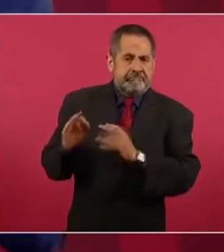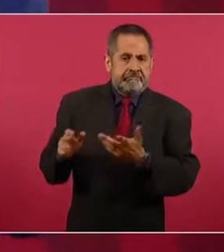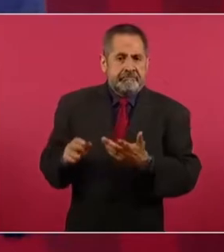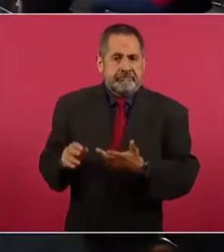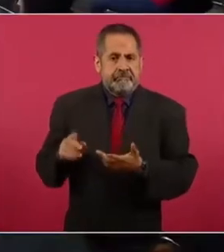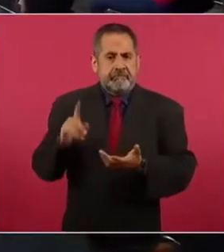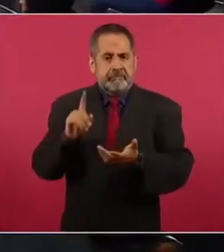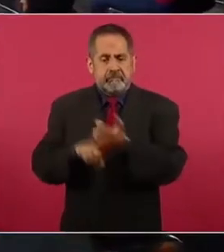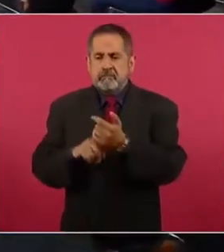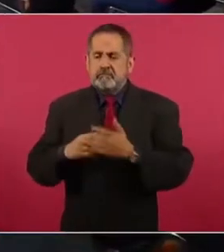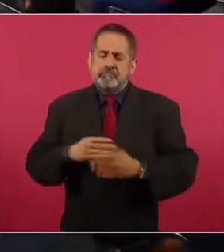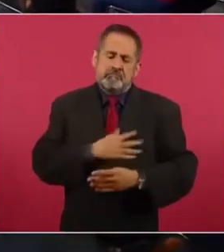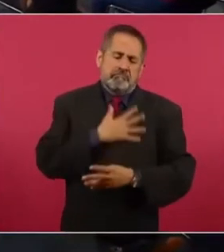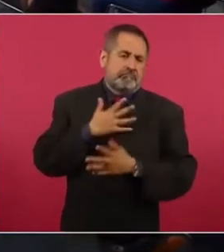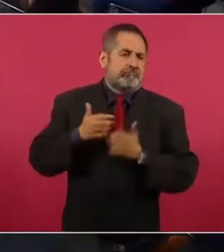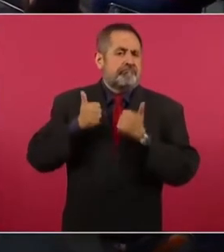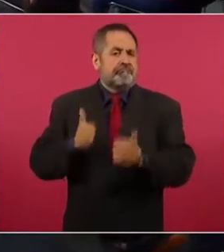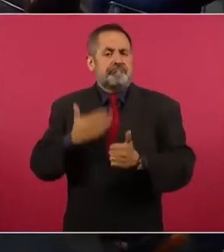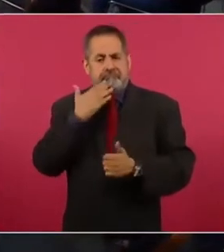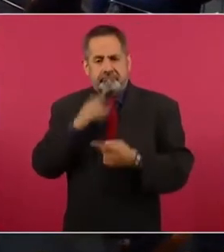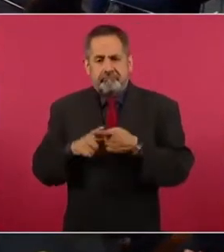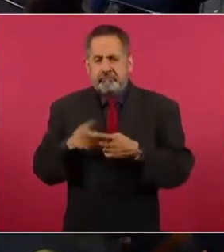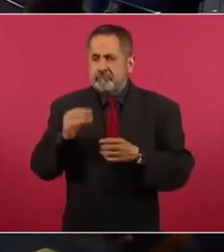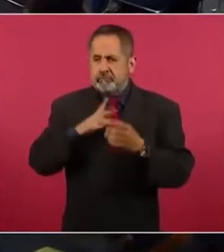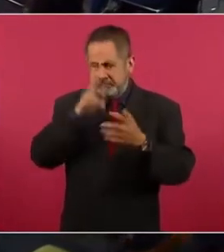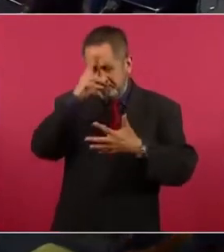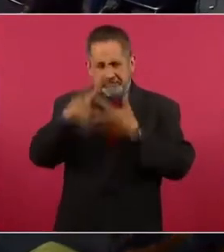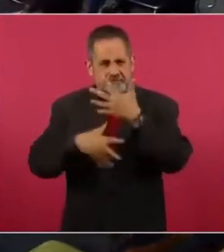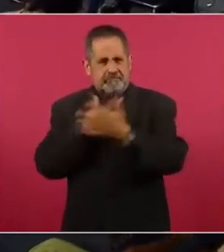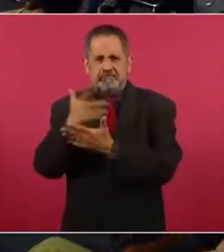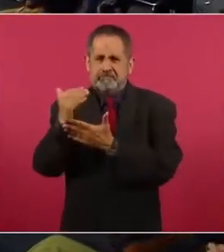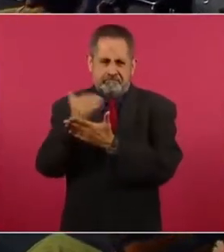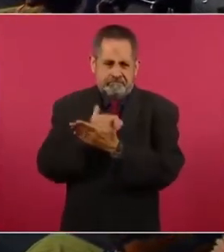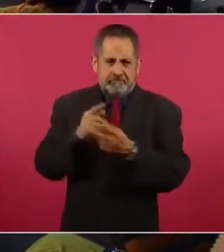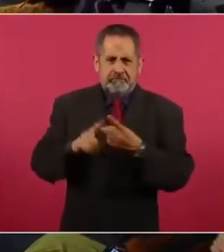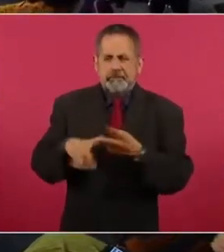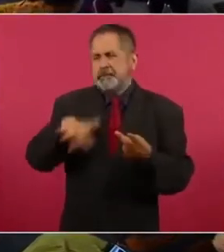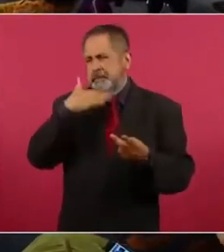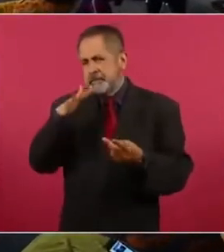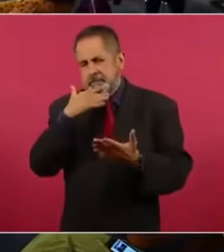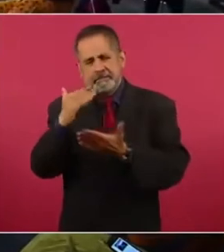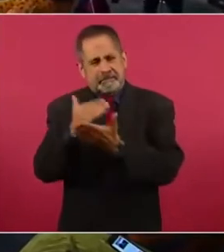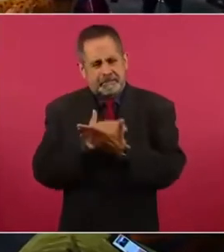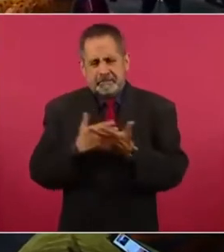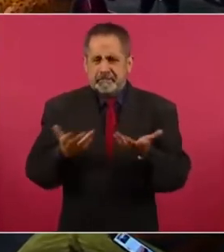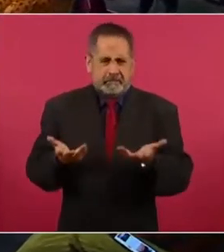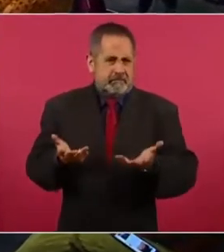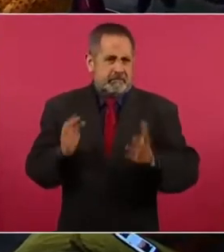donde hay más bienestar, donde no hay violencia, donde no hay corrupción.